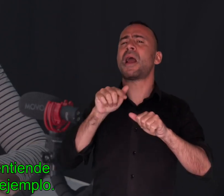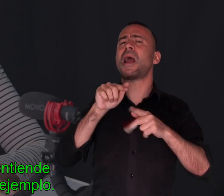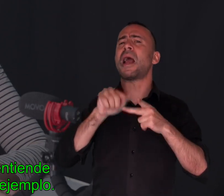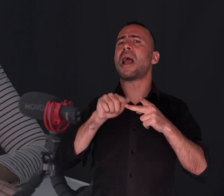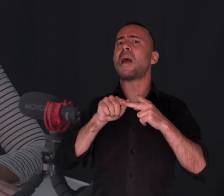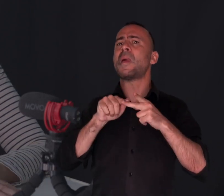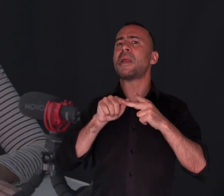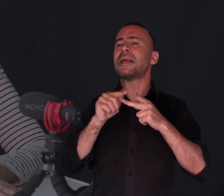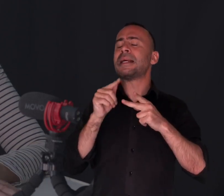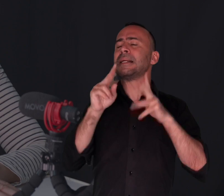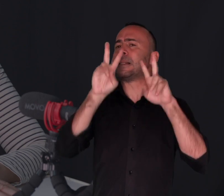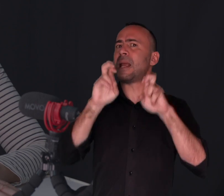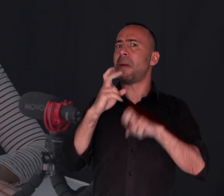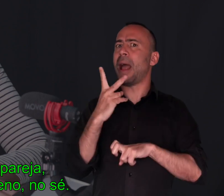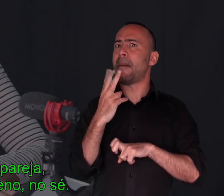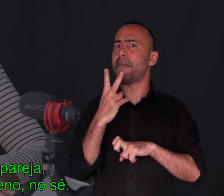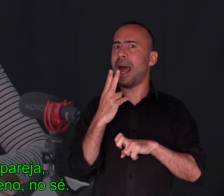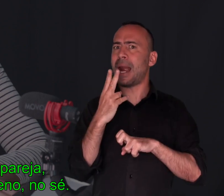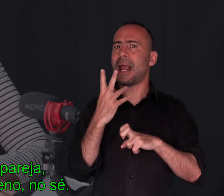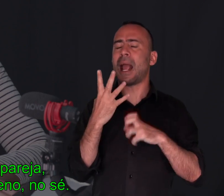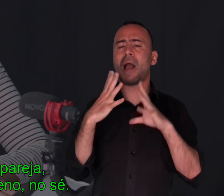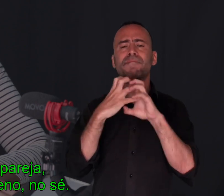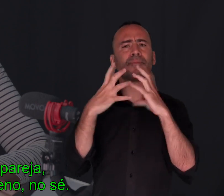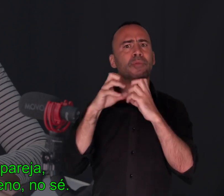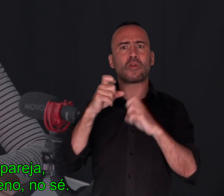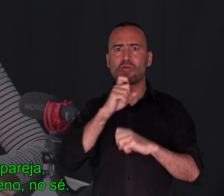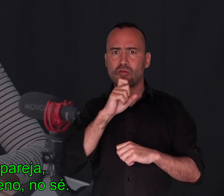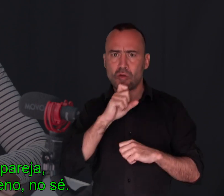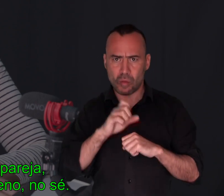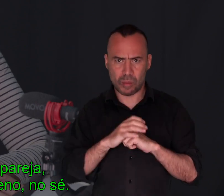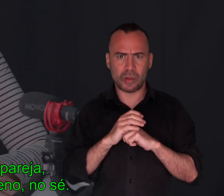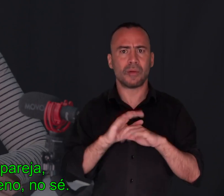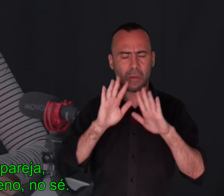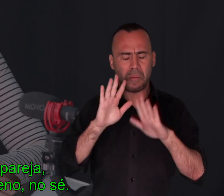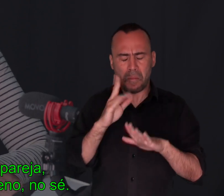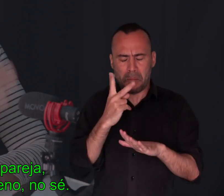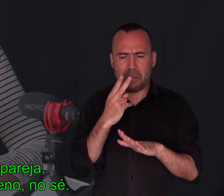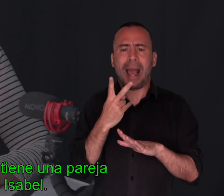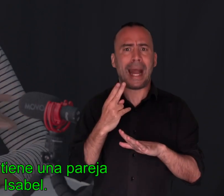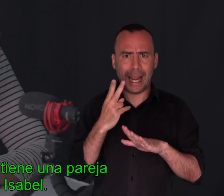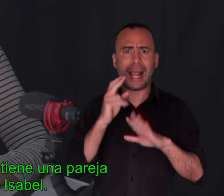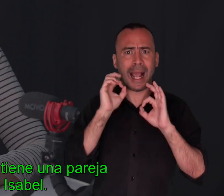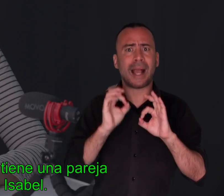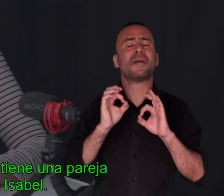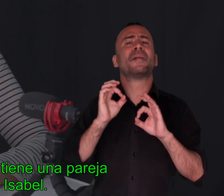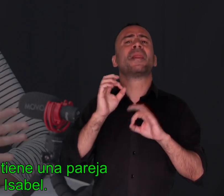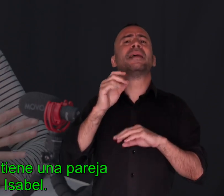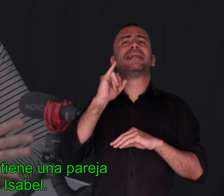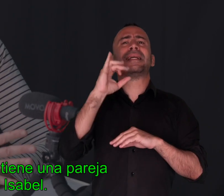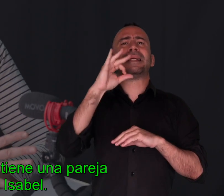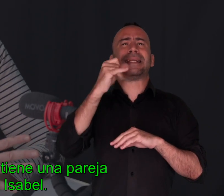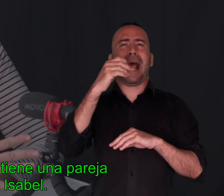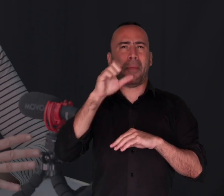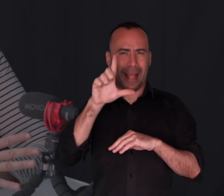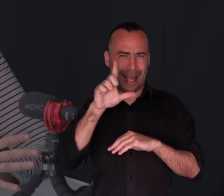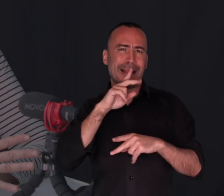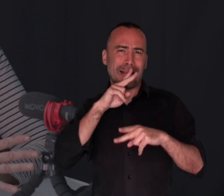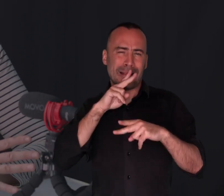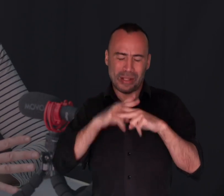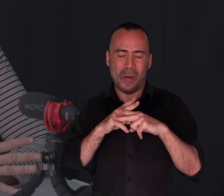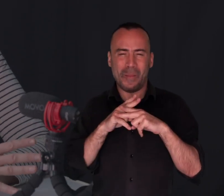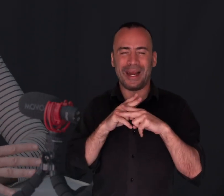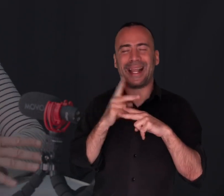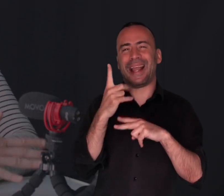por ejemplo Sí él tiene una pareja El Bueno no sé lo que es pero tiene una pareja que se llama Isabel que